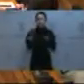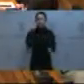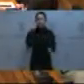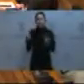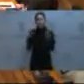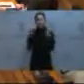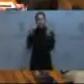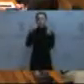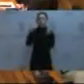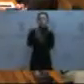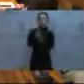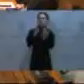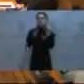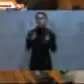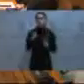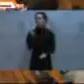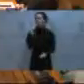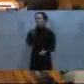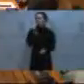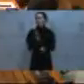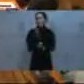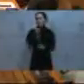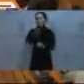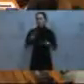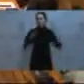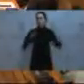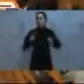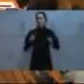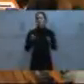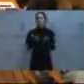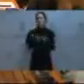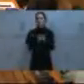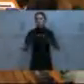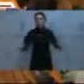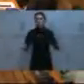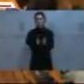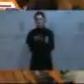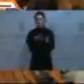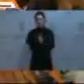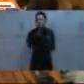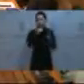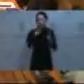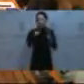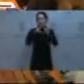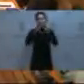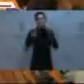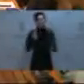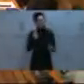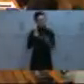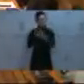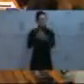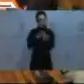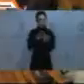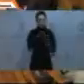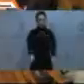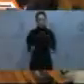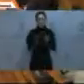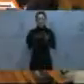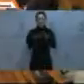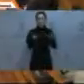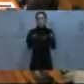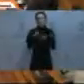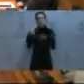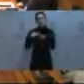Afrontar el desafío demográfico es el principal reto al que se enfrenta hoy en día Asturias. Un asunto